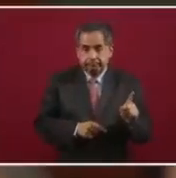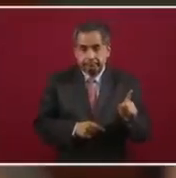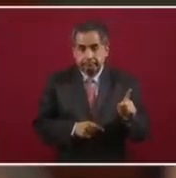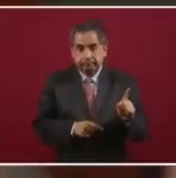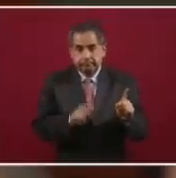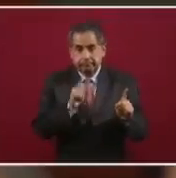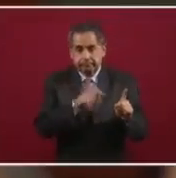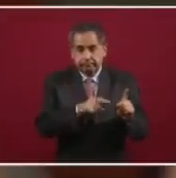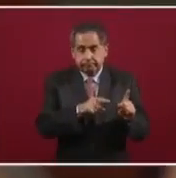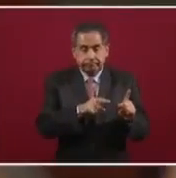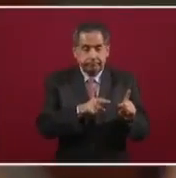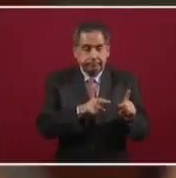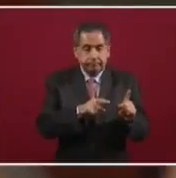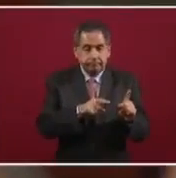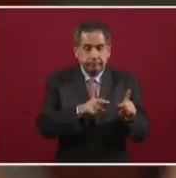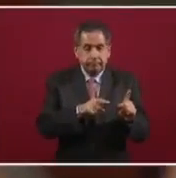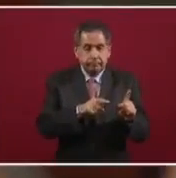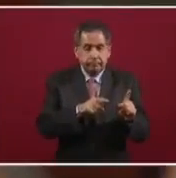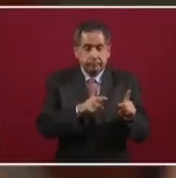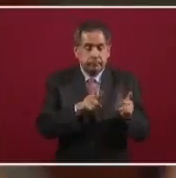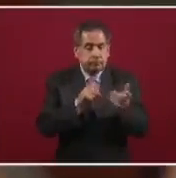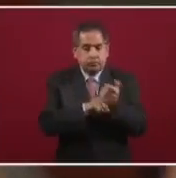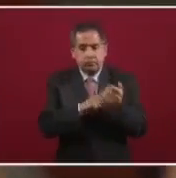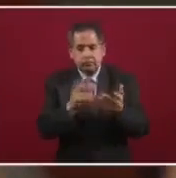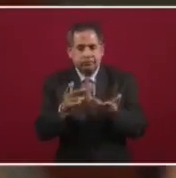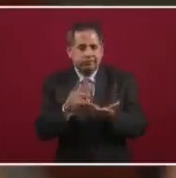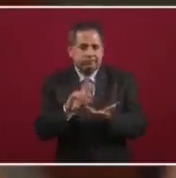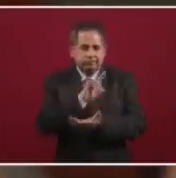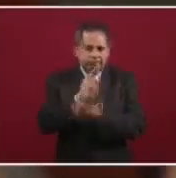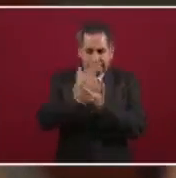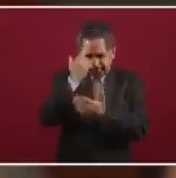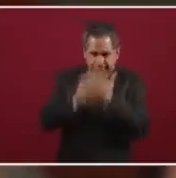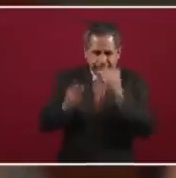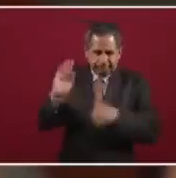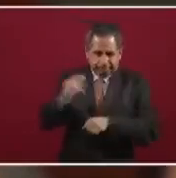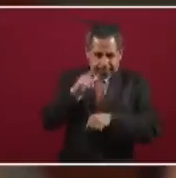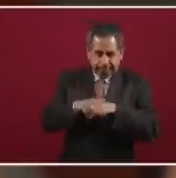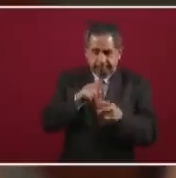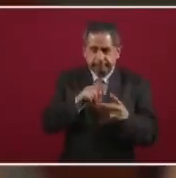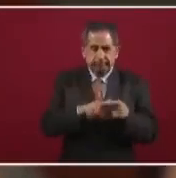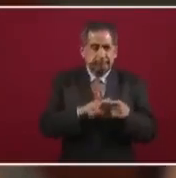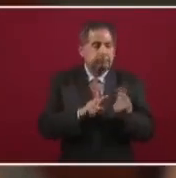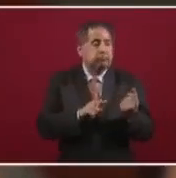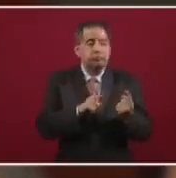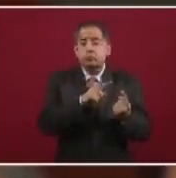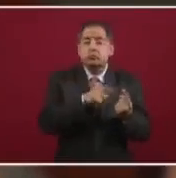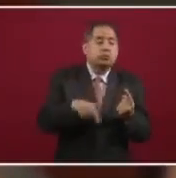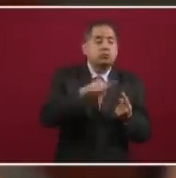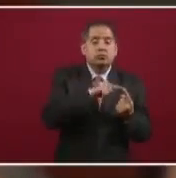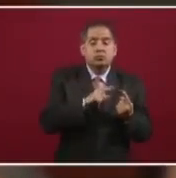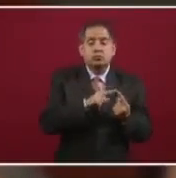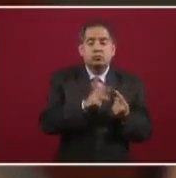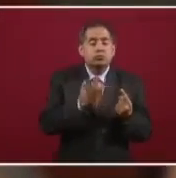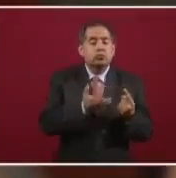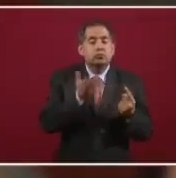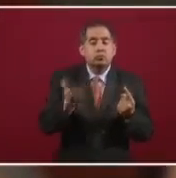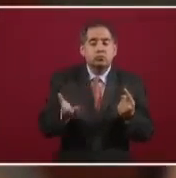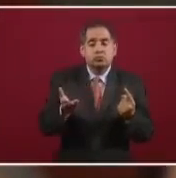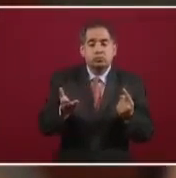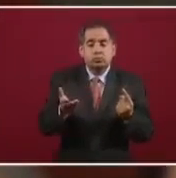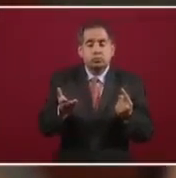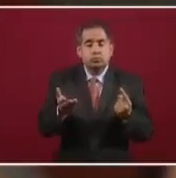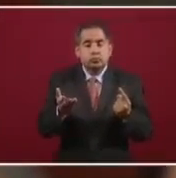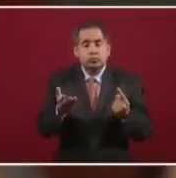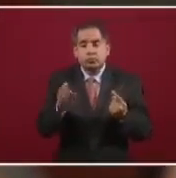y están internos por delitos del fuero federal, presentaron o pidieron